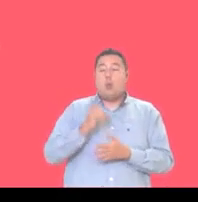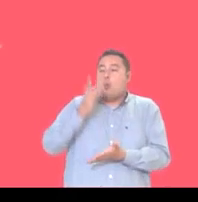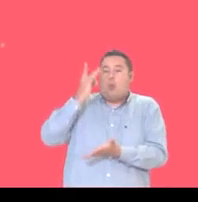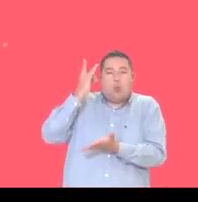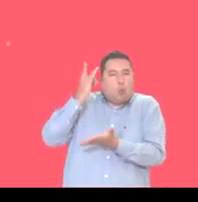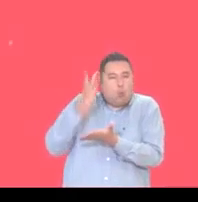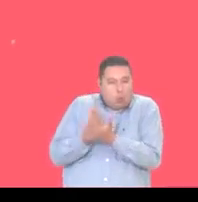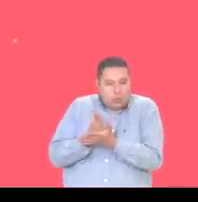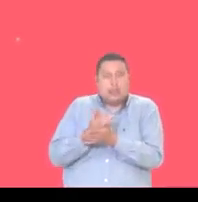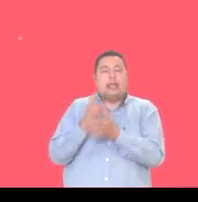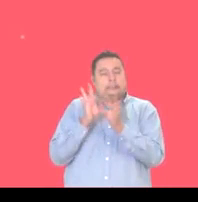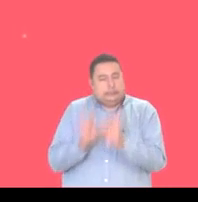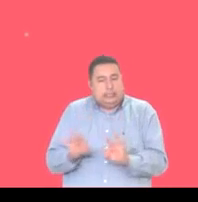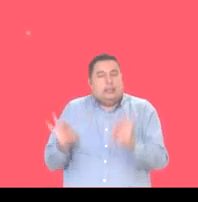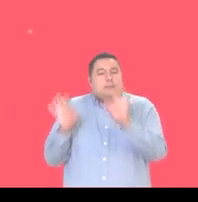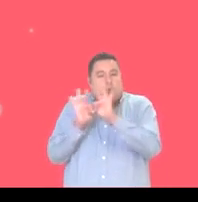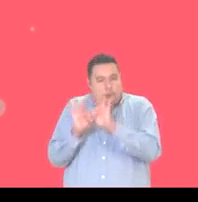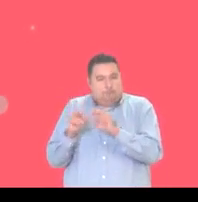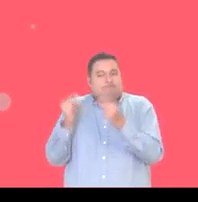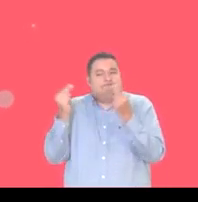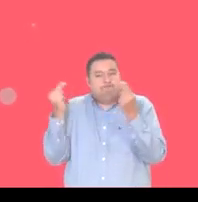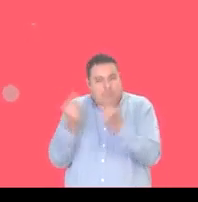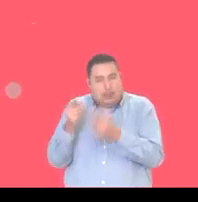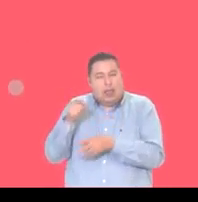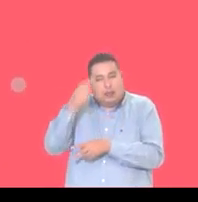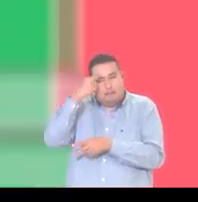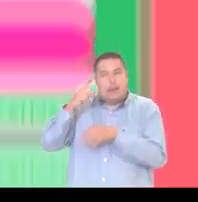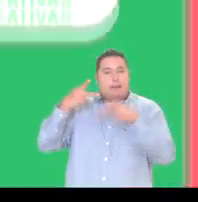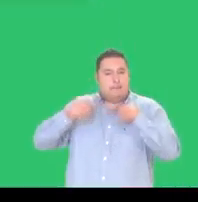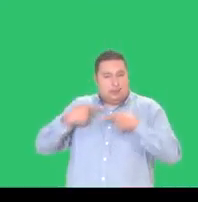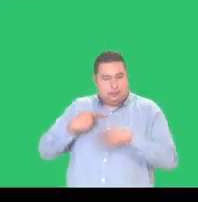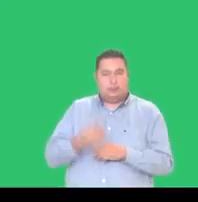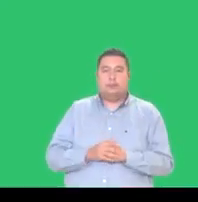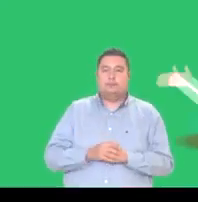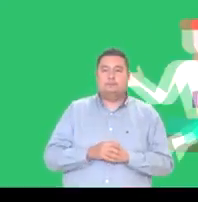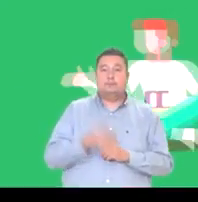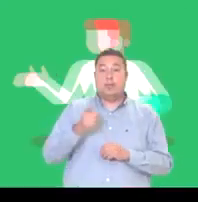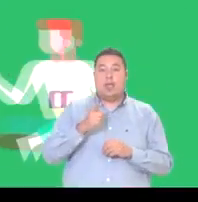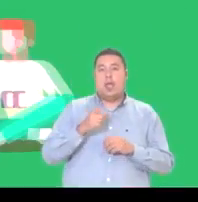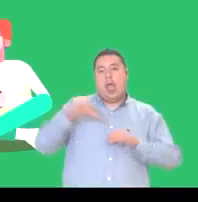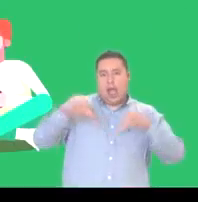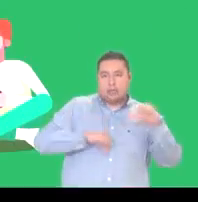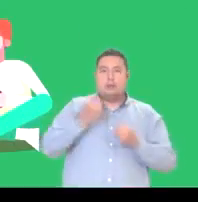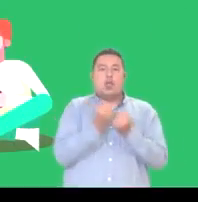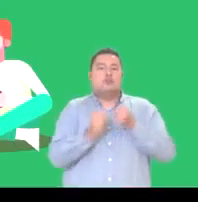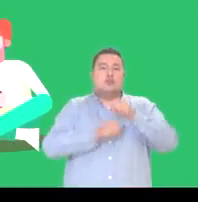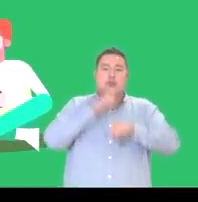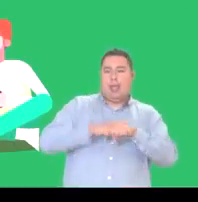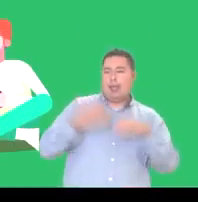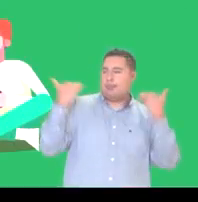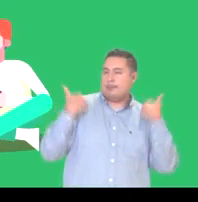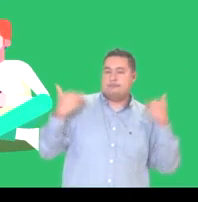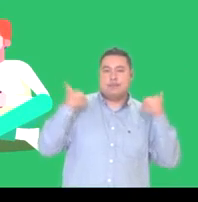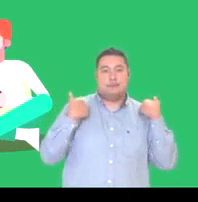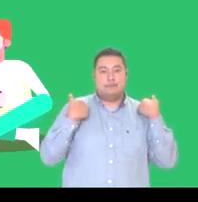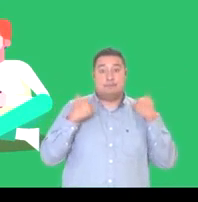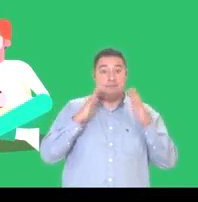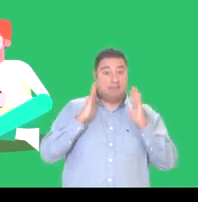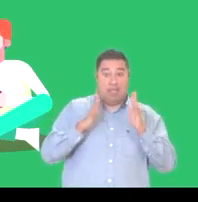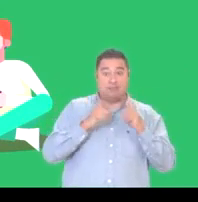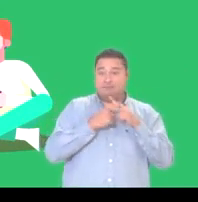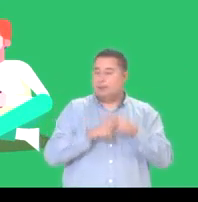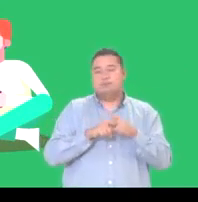las consideradas como esenciales y de atención al público. Las actividades sociales y recreativas